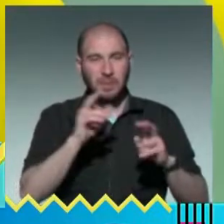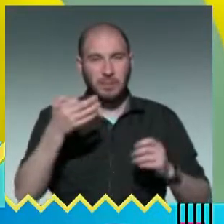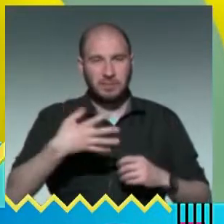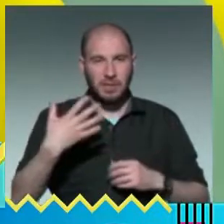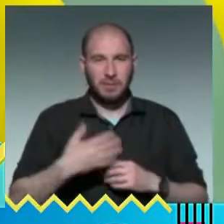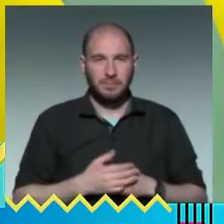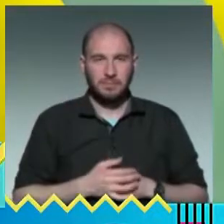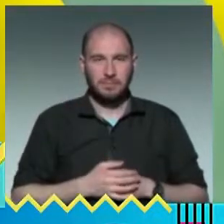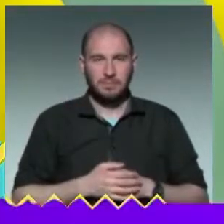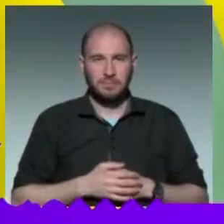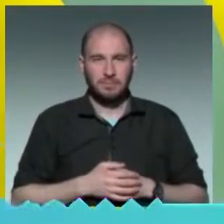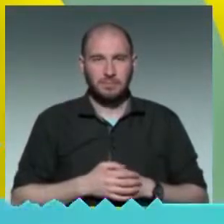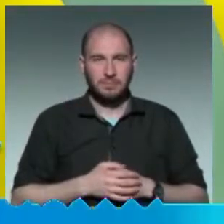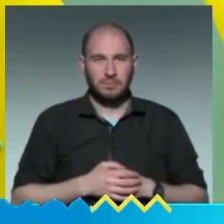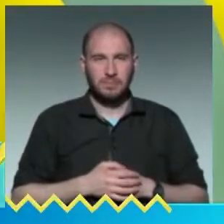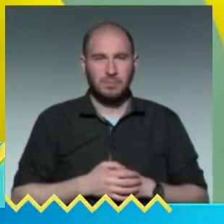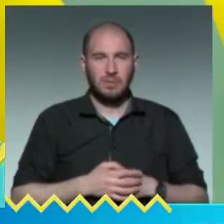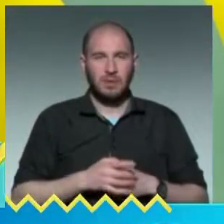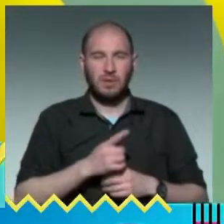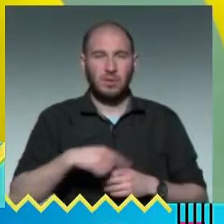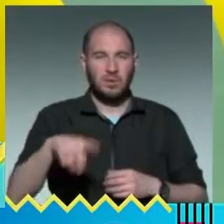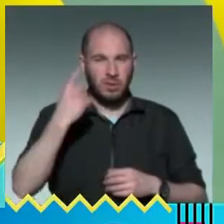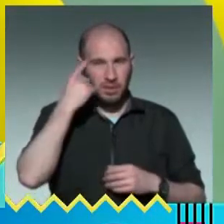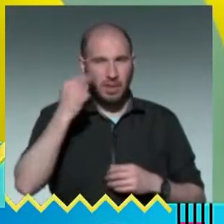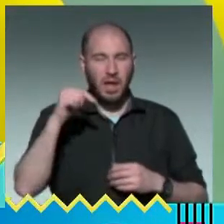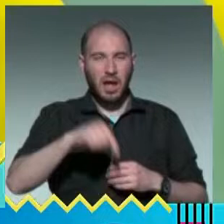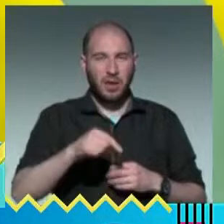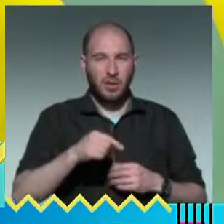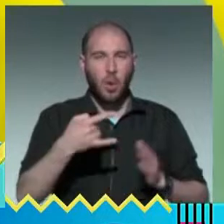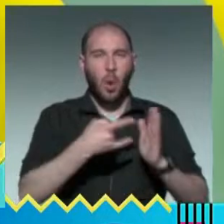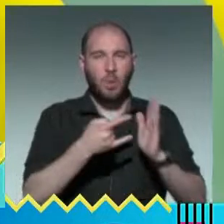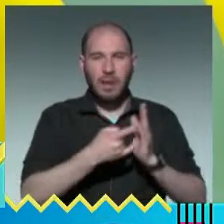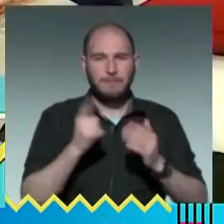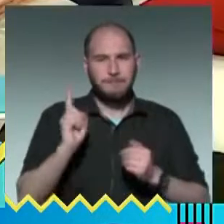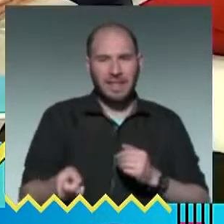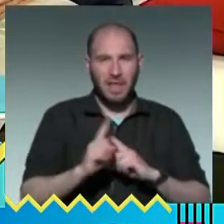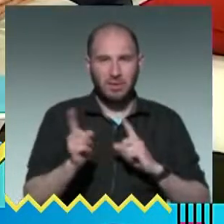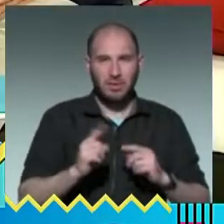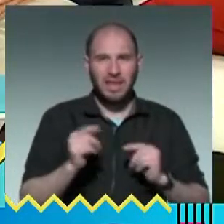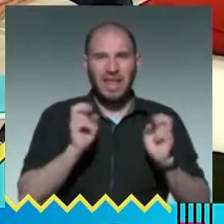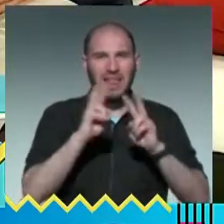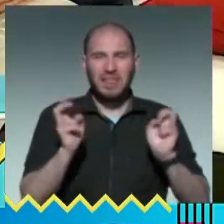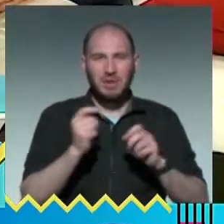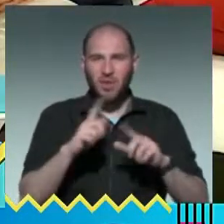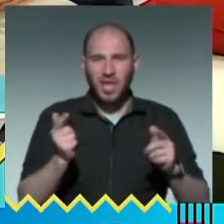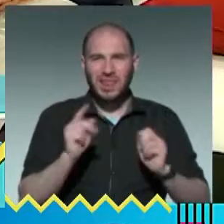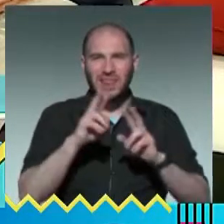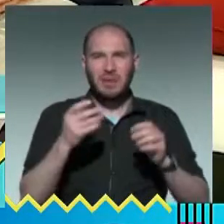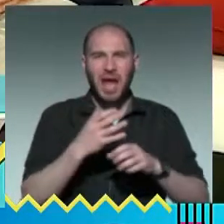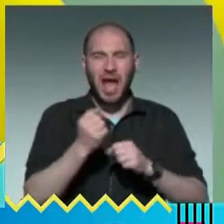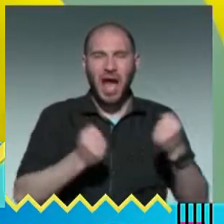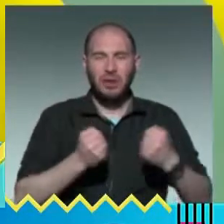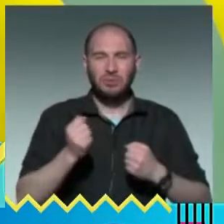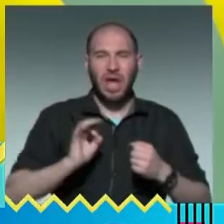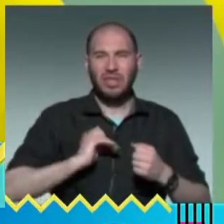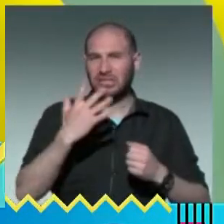particulares, y consideramos que a Uber no se le exige nada con respecto al tema de autos, salvo una